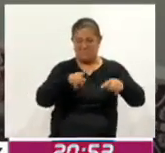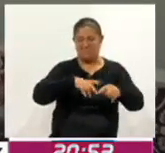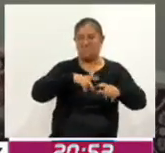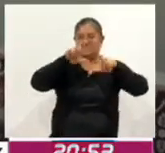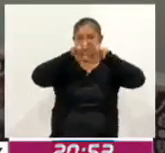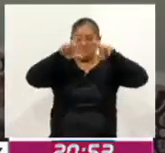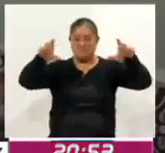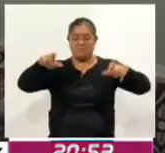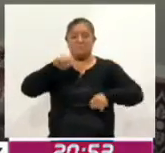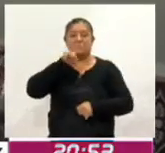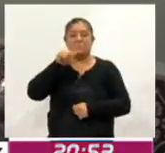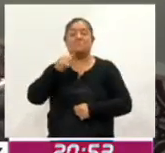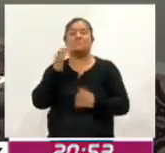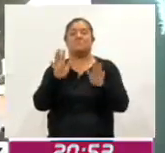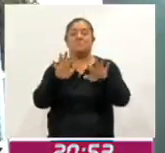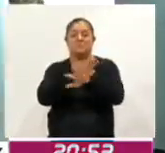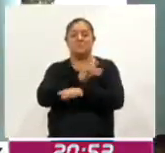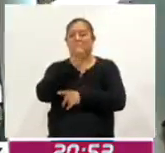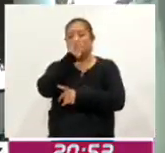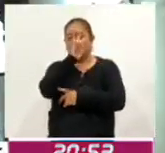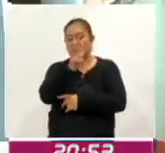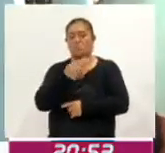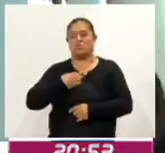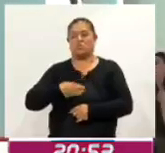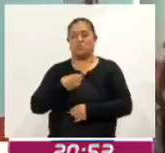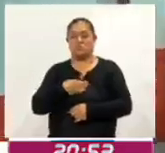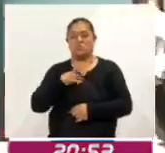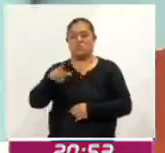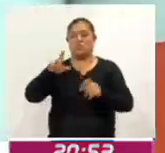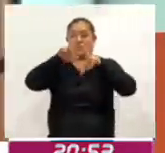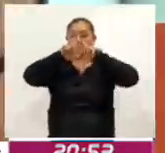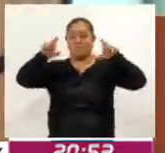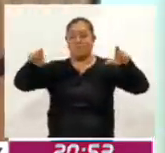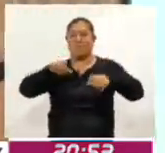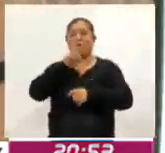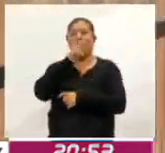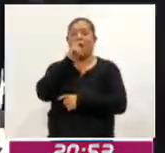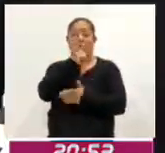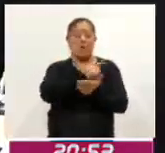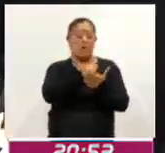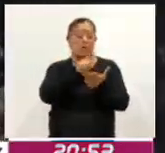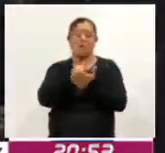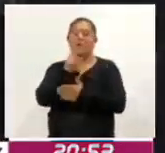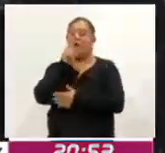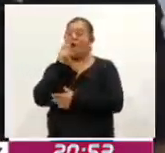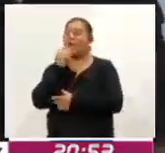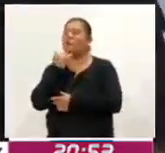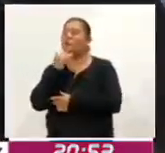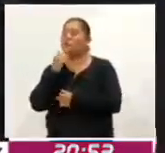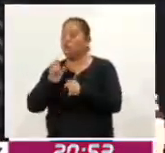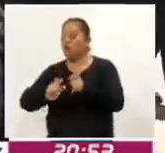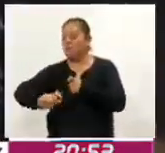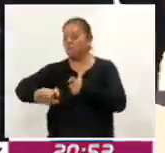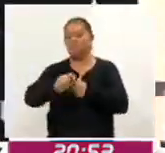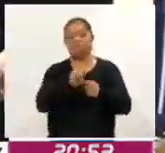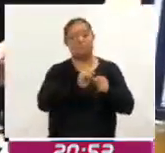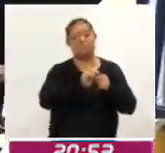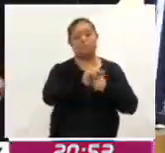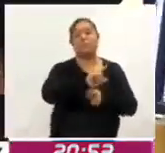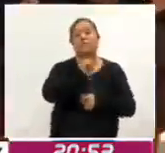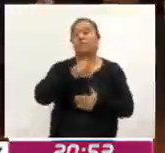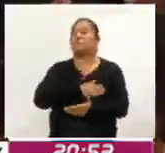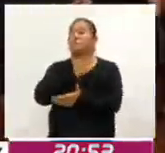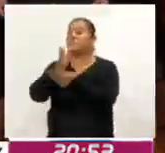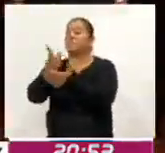de iluminación, sanitarios, señalética, línea de agua potable y drenaje. Posteriormente, asistió al comedor de policías